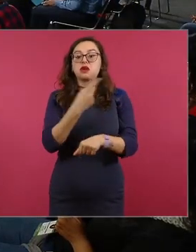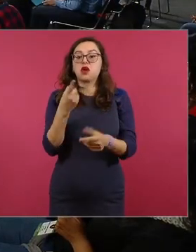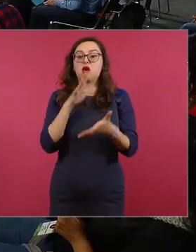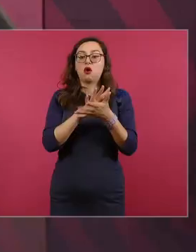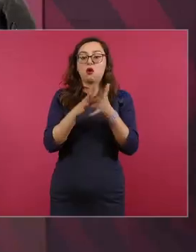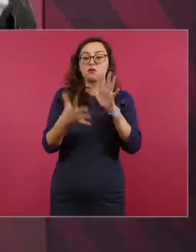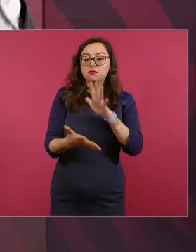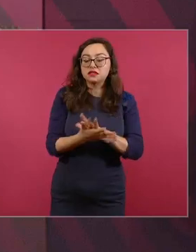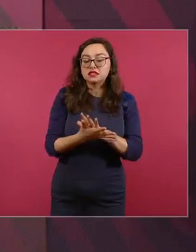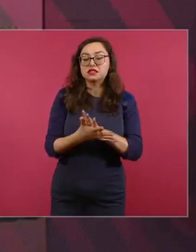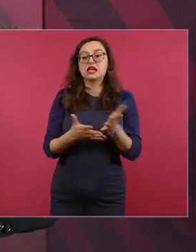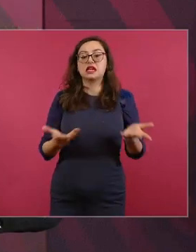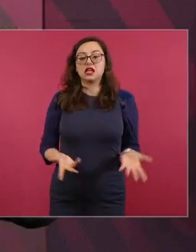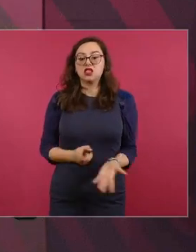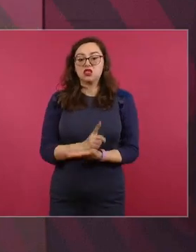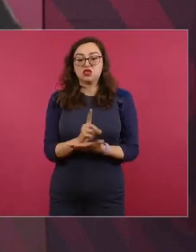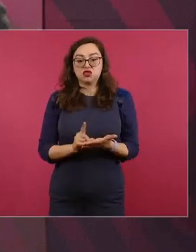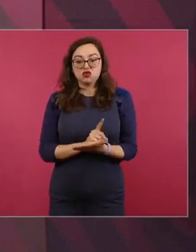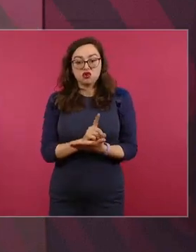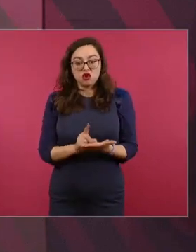Y ahora